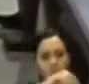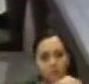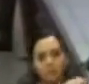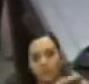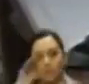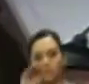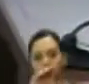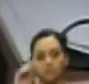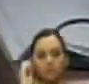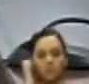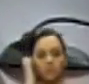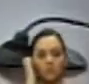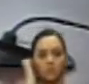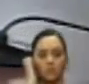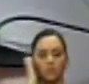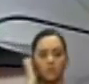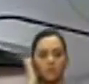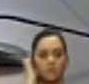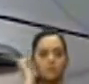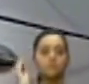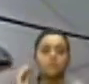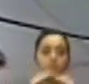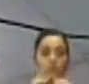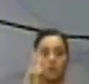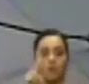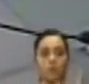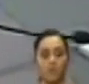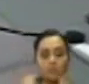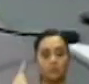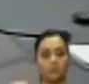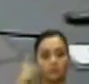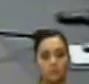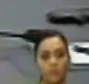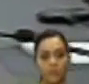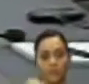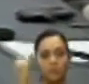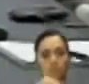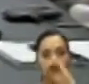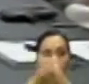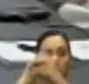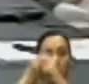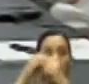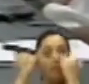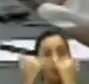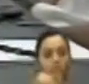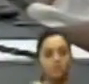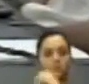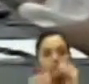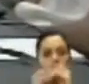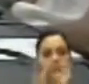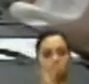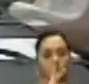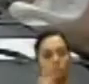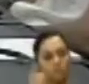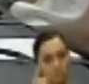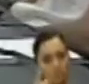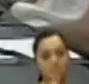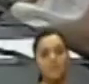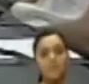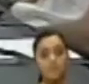más de 2.000 millones de dólares en el fondo de liquidez en el exterior. Entonces, el país está muy bien protegido en ese sentido.